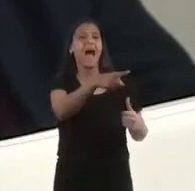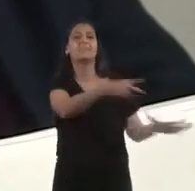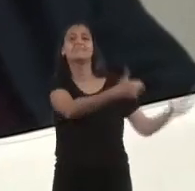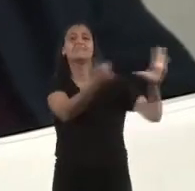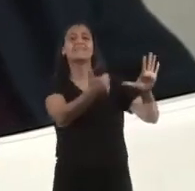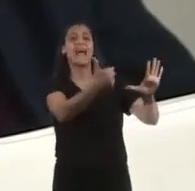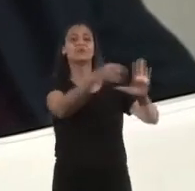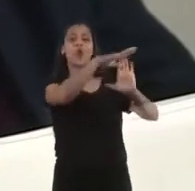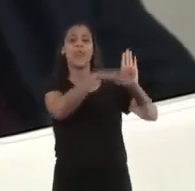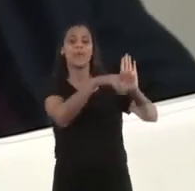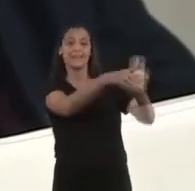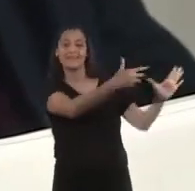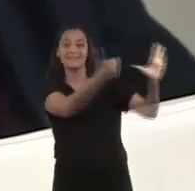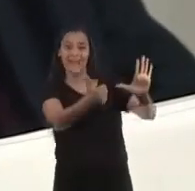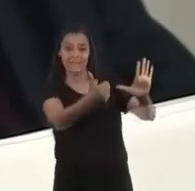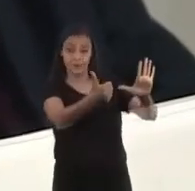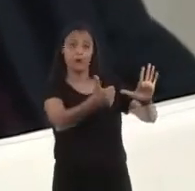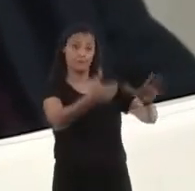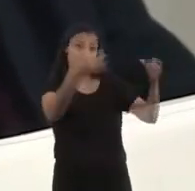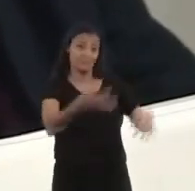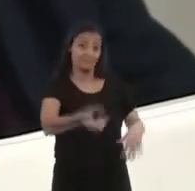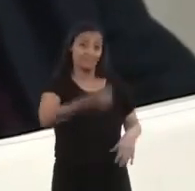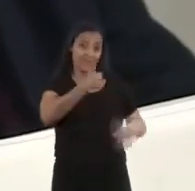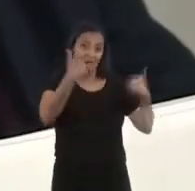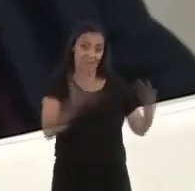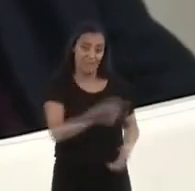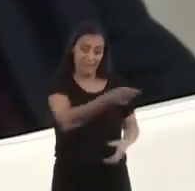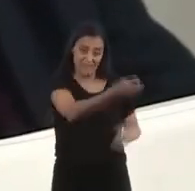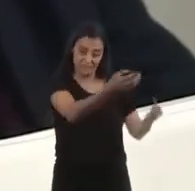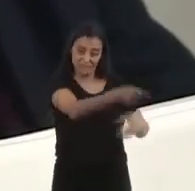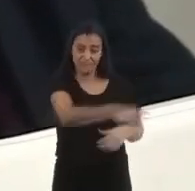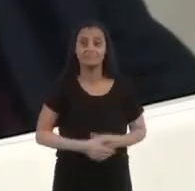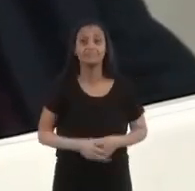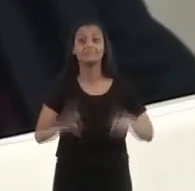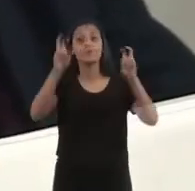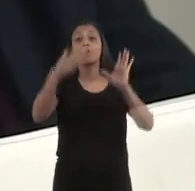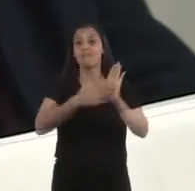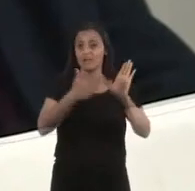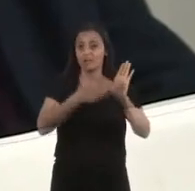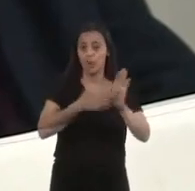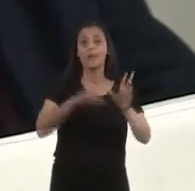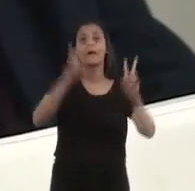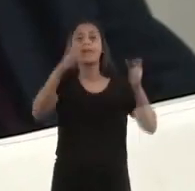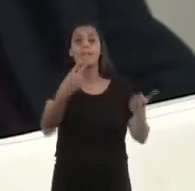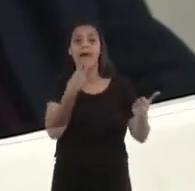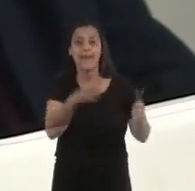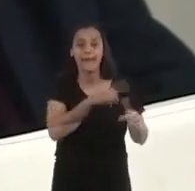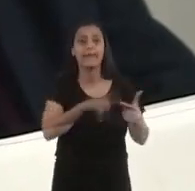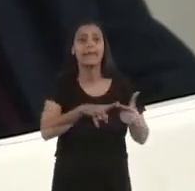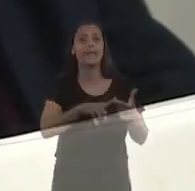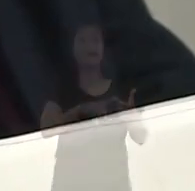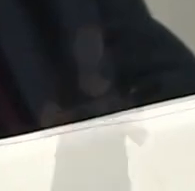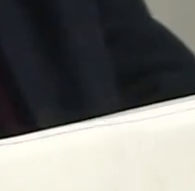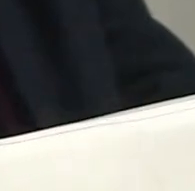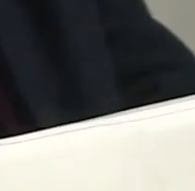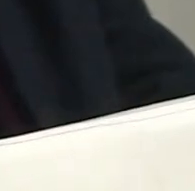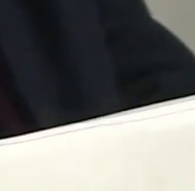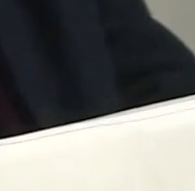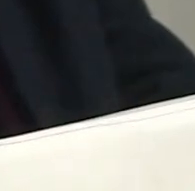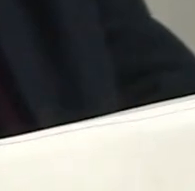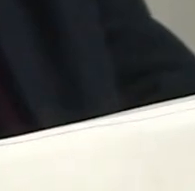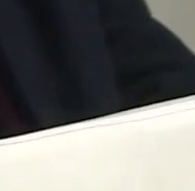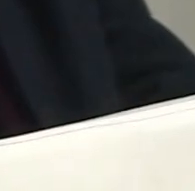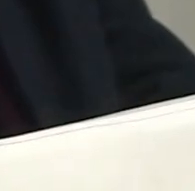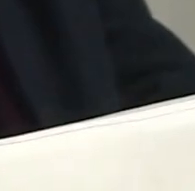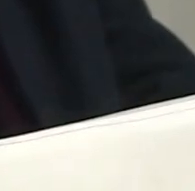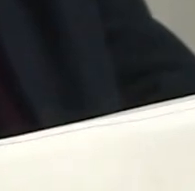Exacto. Afuera. Está bien, bueno, agarraste el micrófono, está bien. Tarifas energéticas, creo que quiero que se dé la